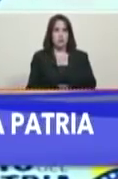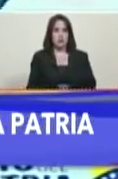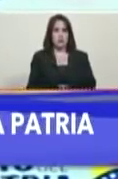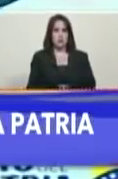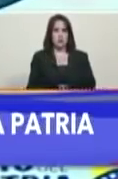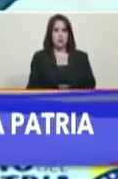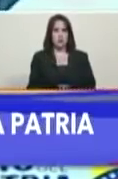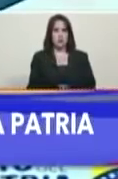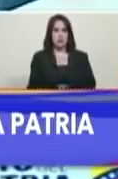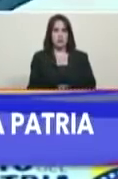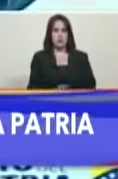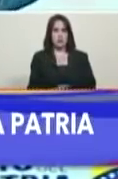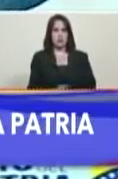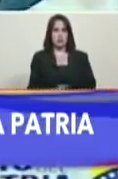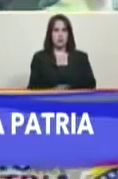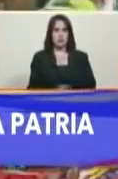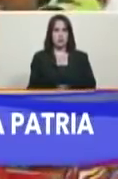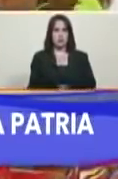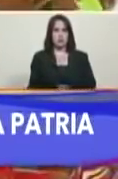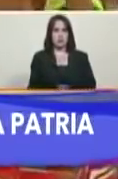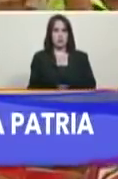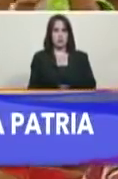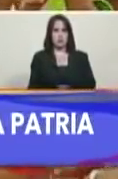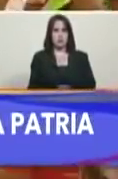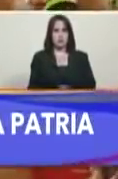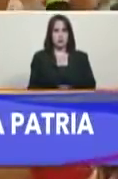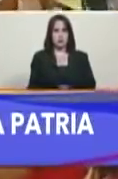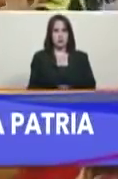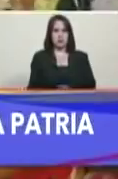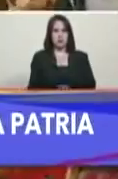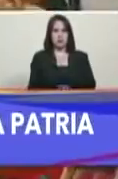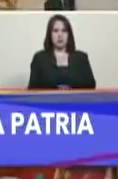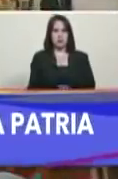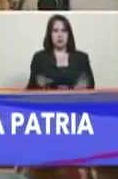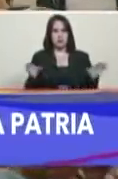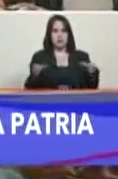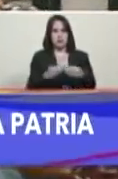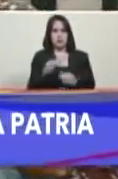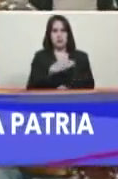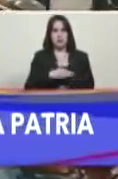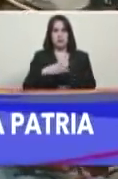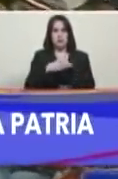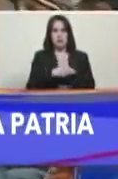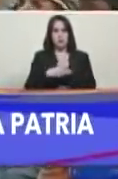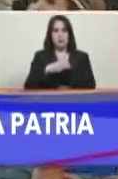Allá están los muchachos. Mi saludo a la juventud de Chamba Juvenil.